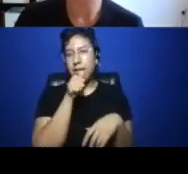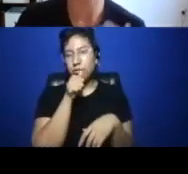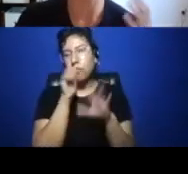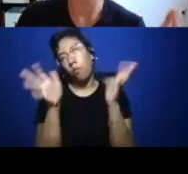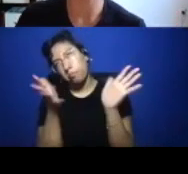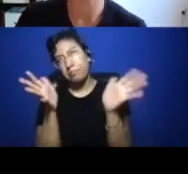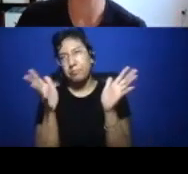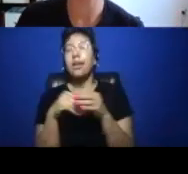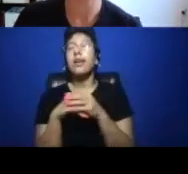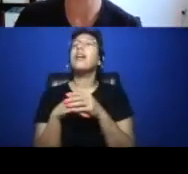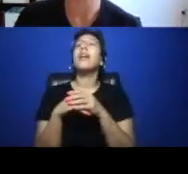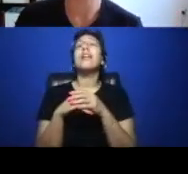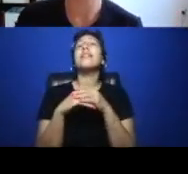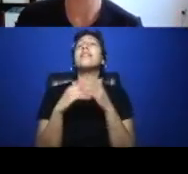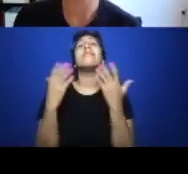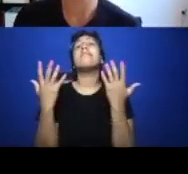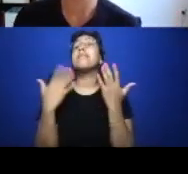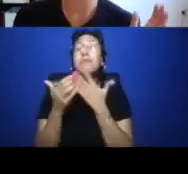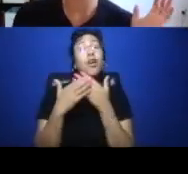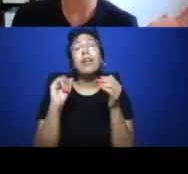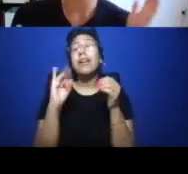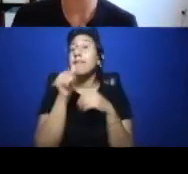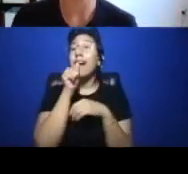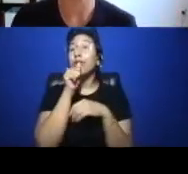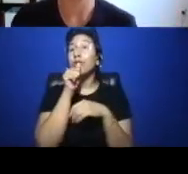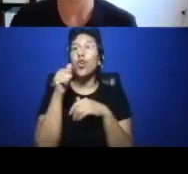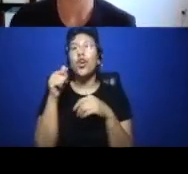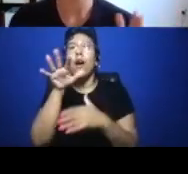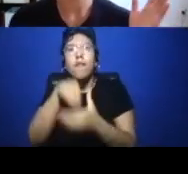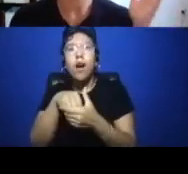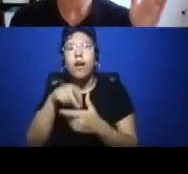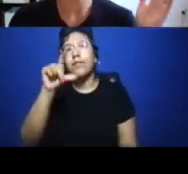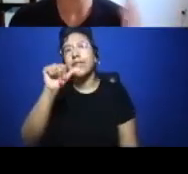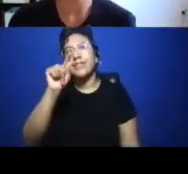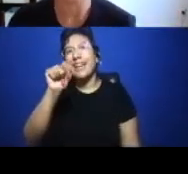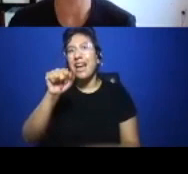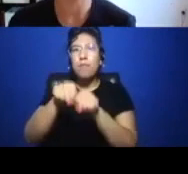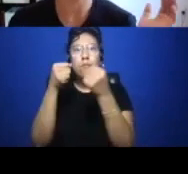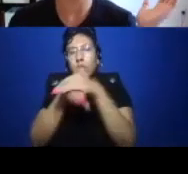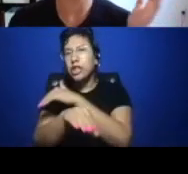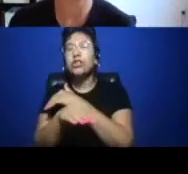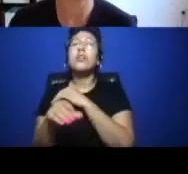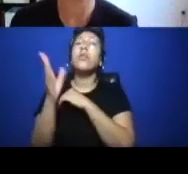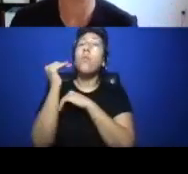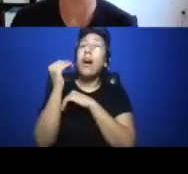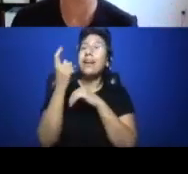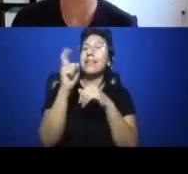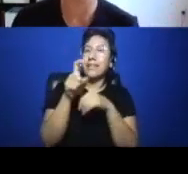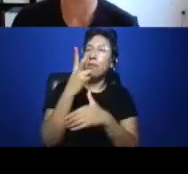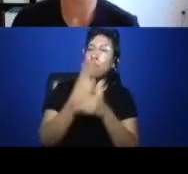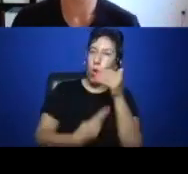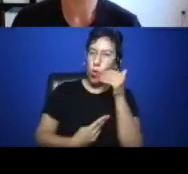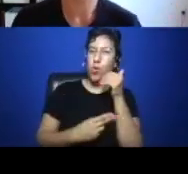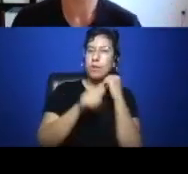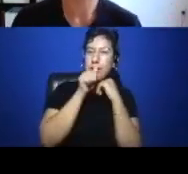contraseña. Bueno, no importa tanto, pero no importa tanto si fue una violación